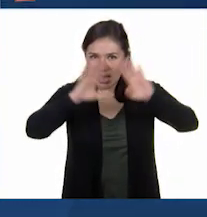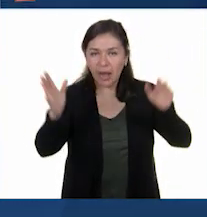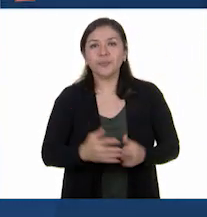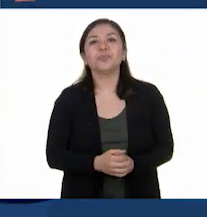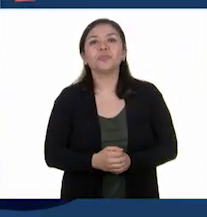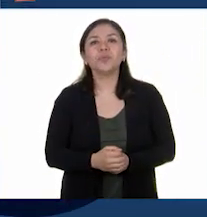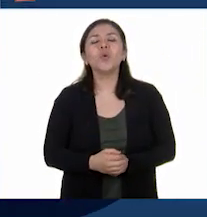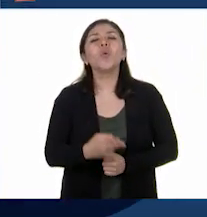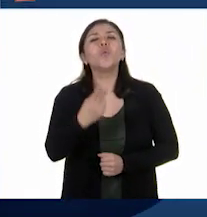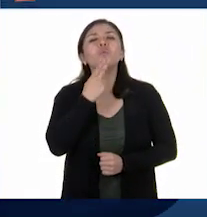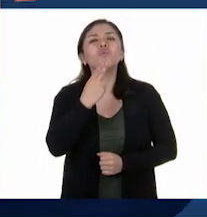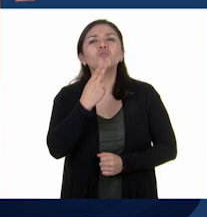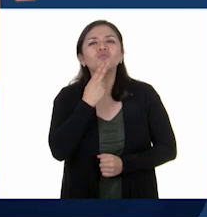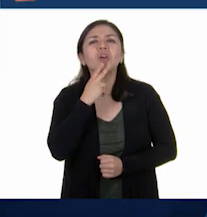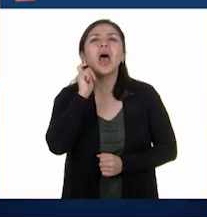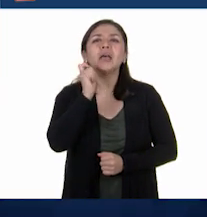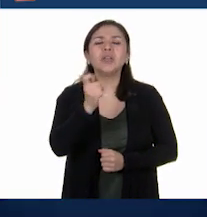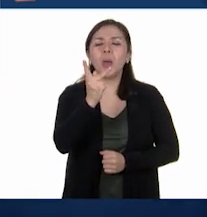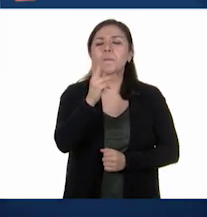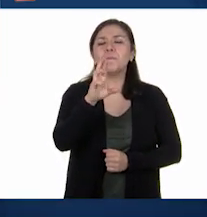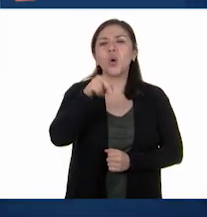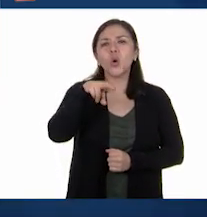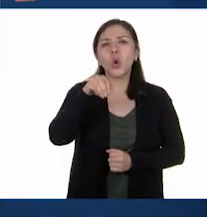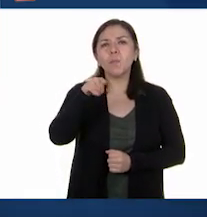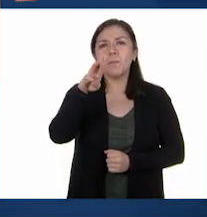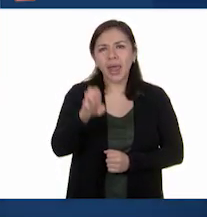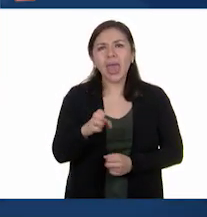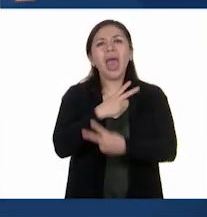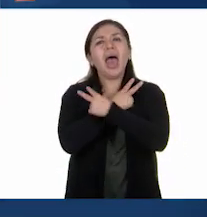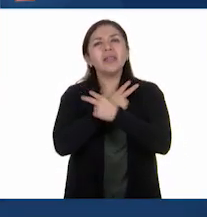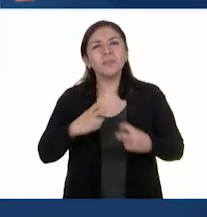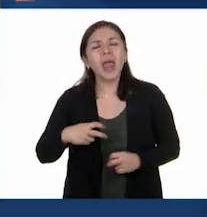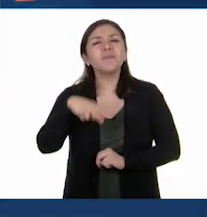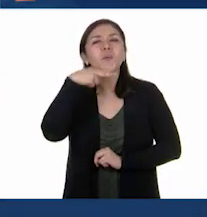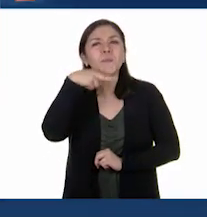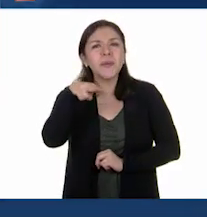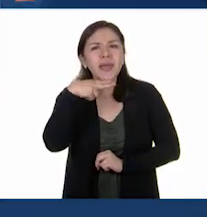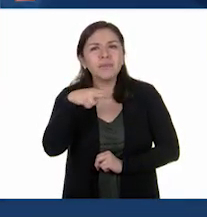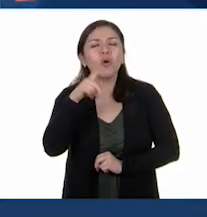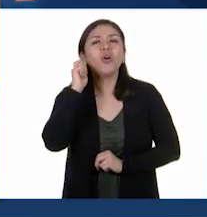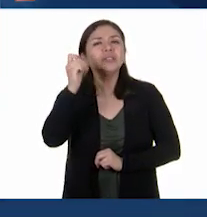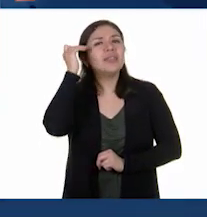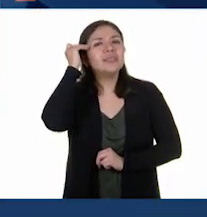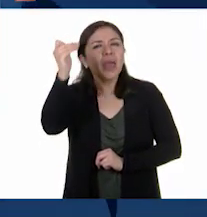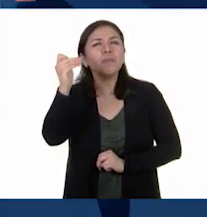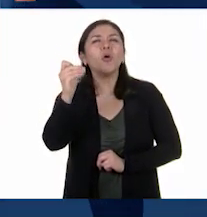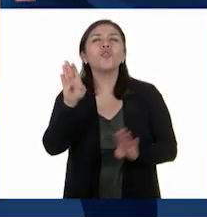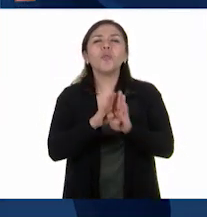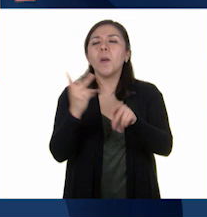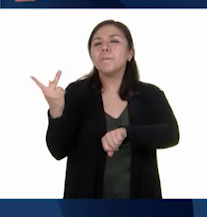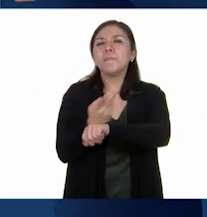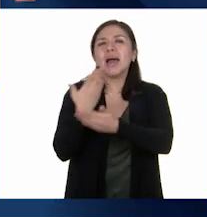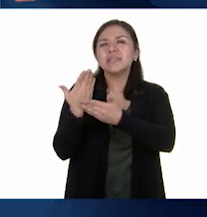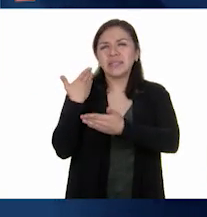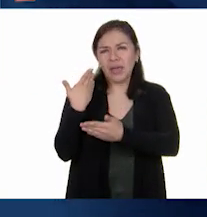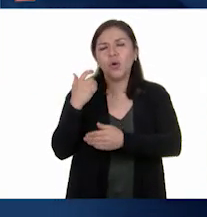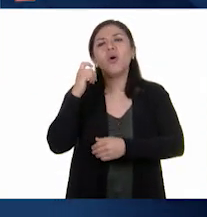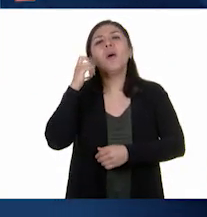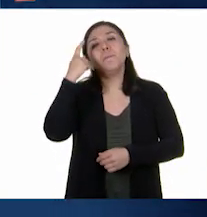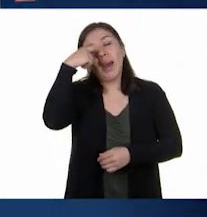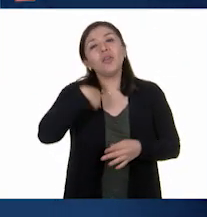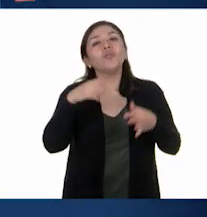utilizan pronombres, adverbios y verbos en pretérito perfecto simple y pretérito imperfecto para